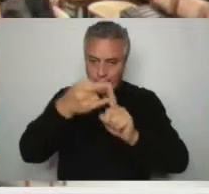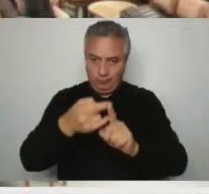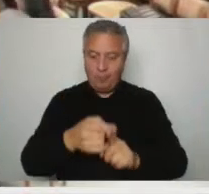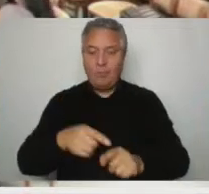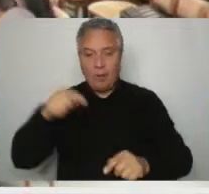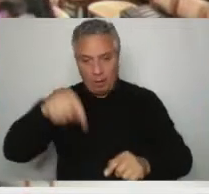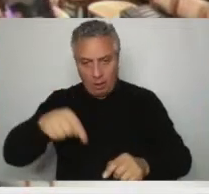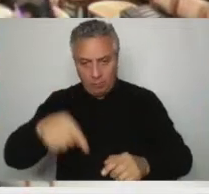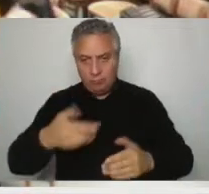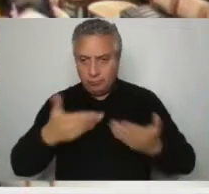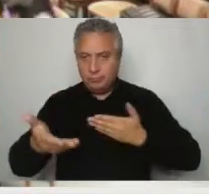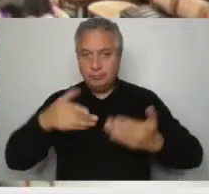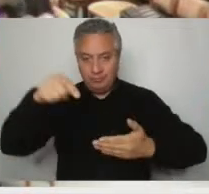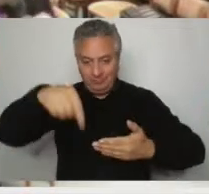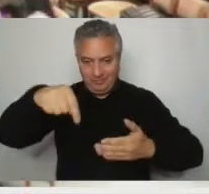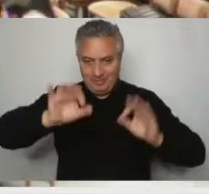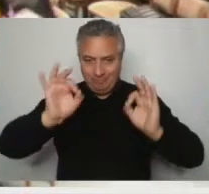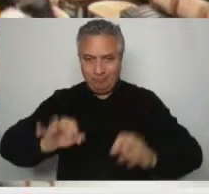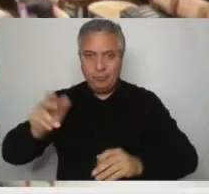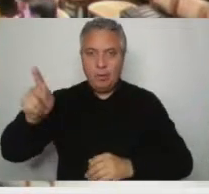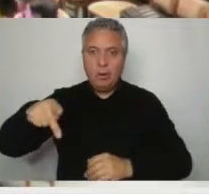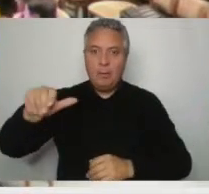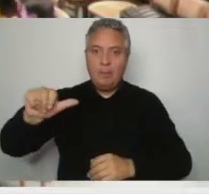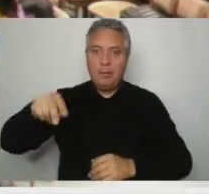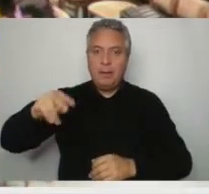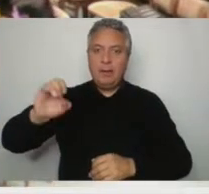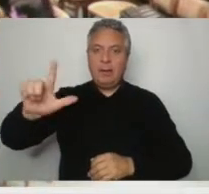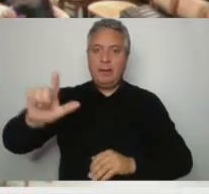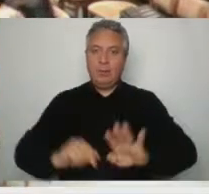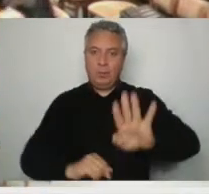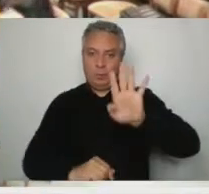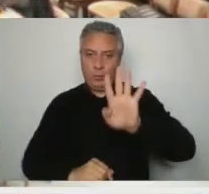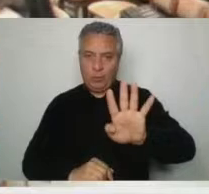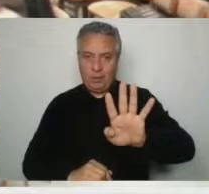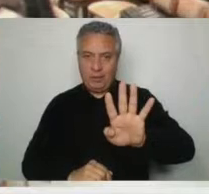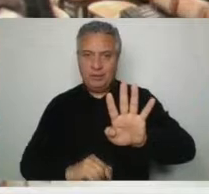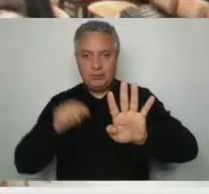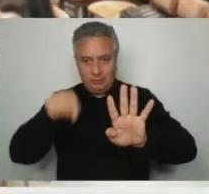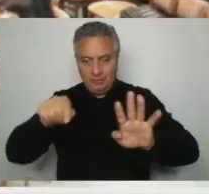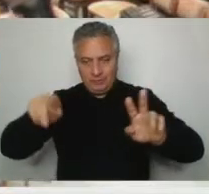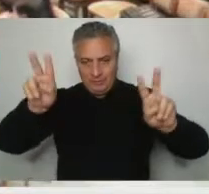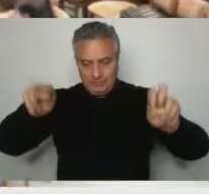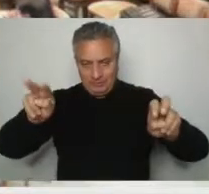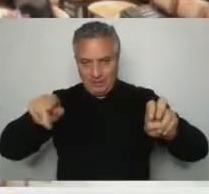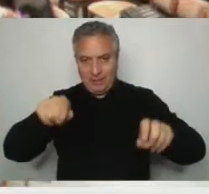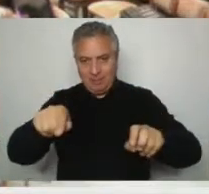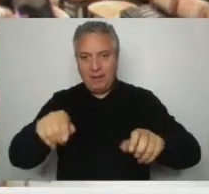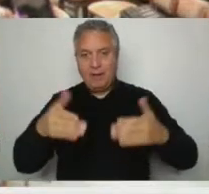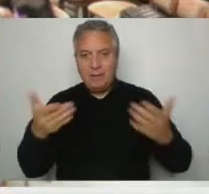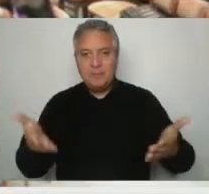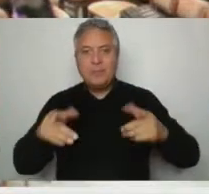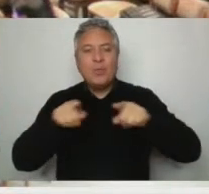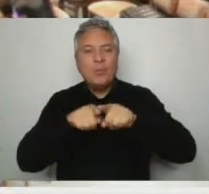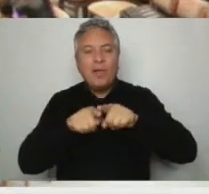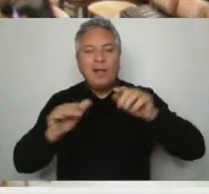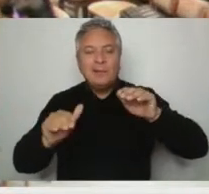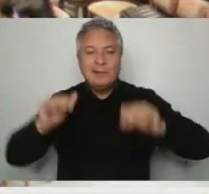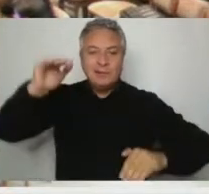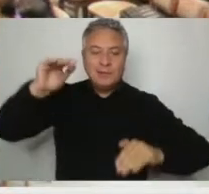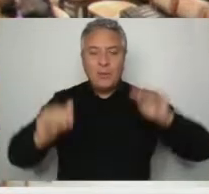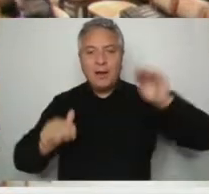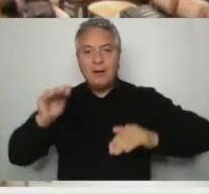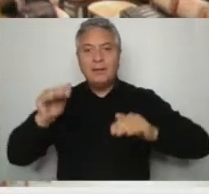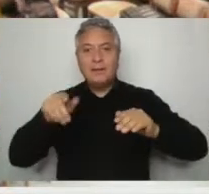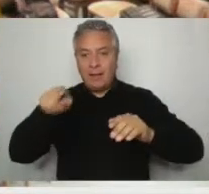session. We will now begin panel 4, the second day. This